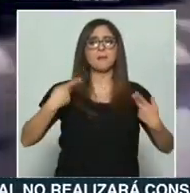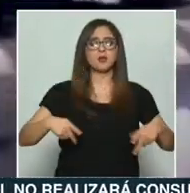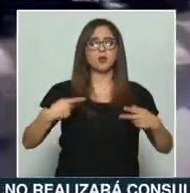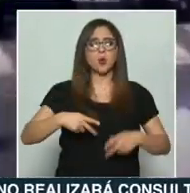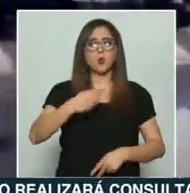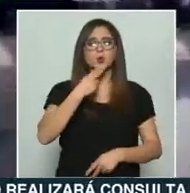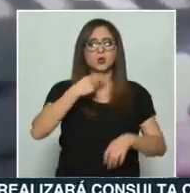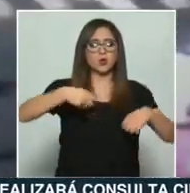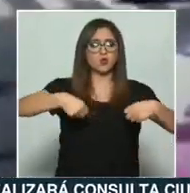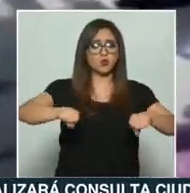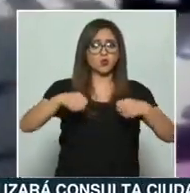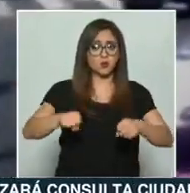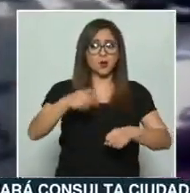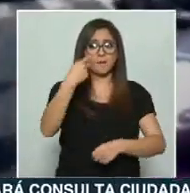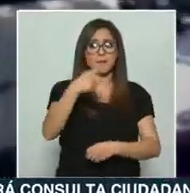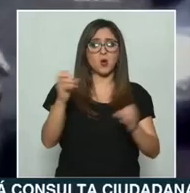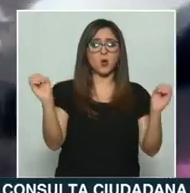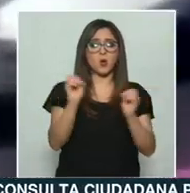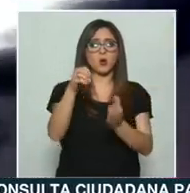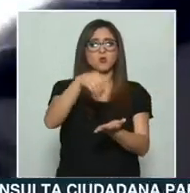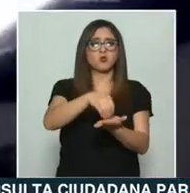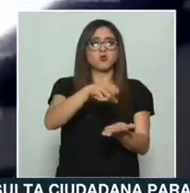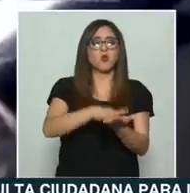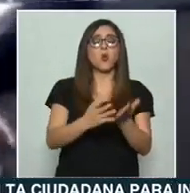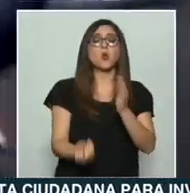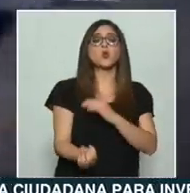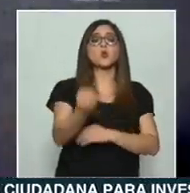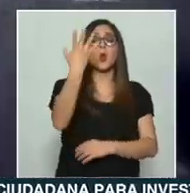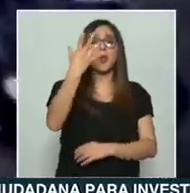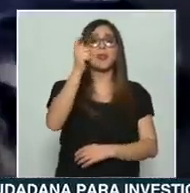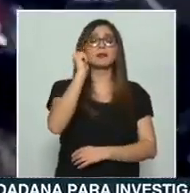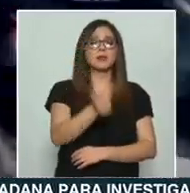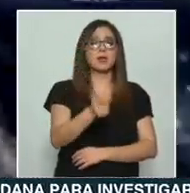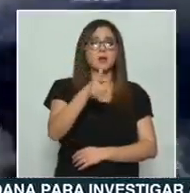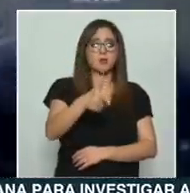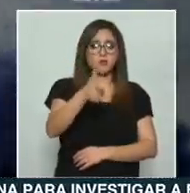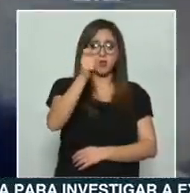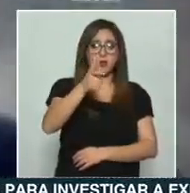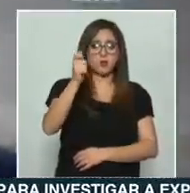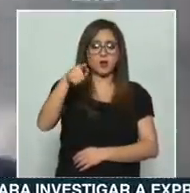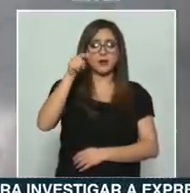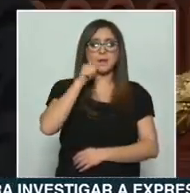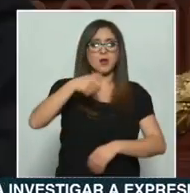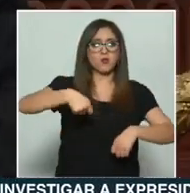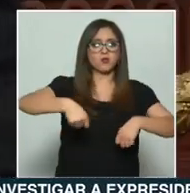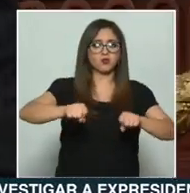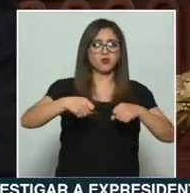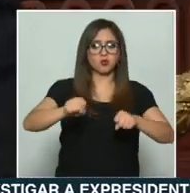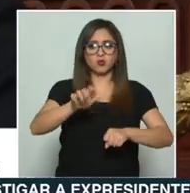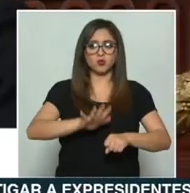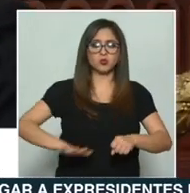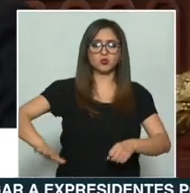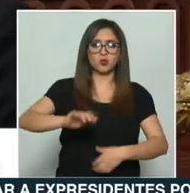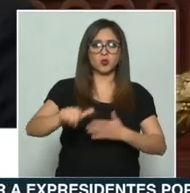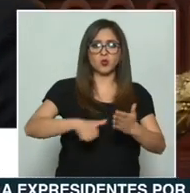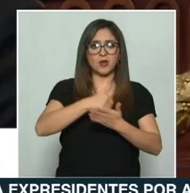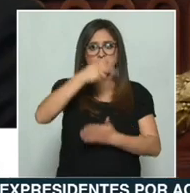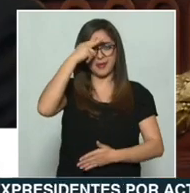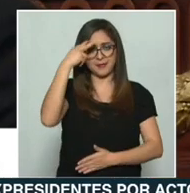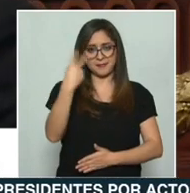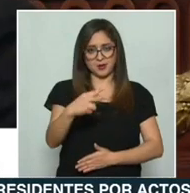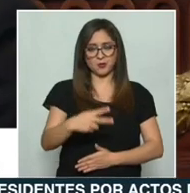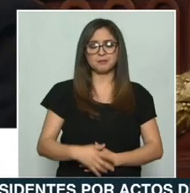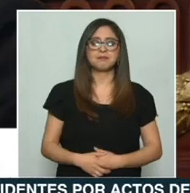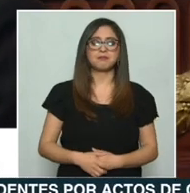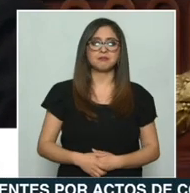no existe una cifra oficial de cuántos delitos de alto impacto se cometieron en esos vehículos en toda la ciudad. Además de ser inaceptables,